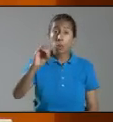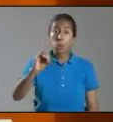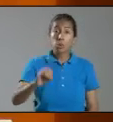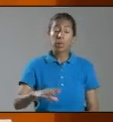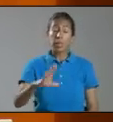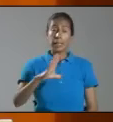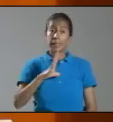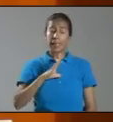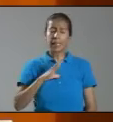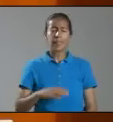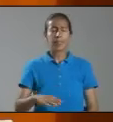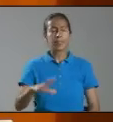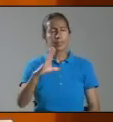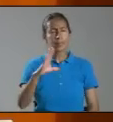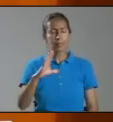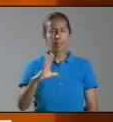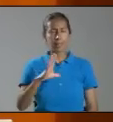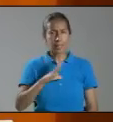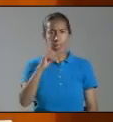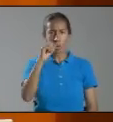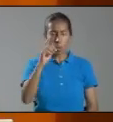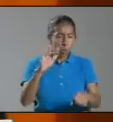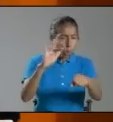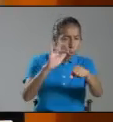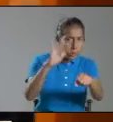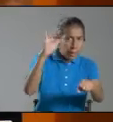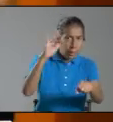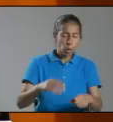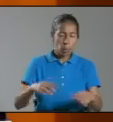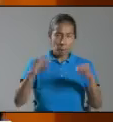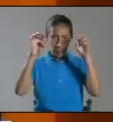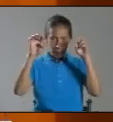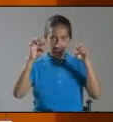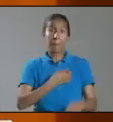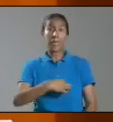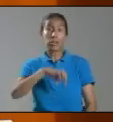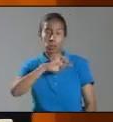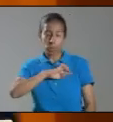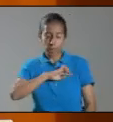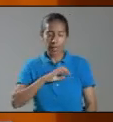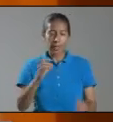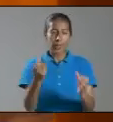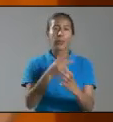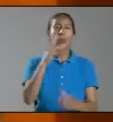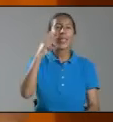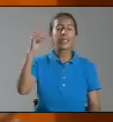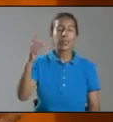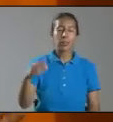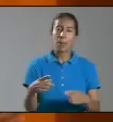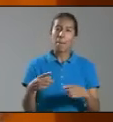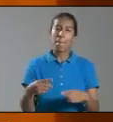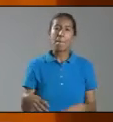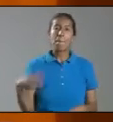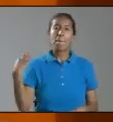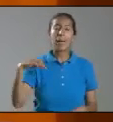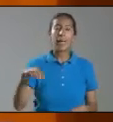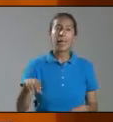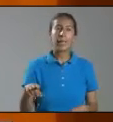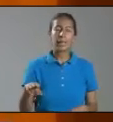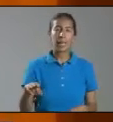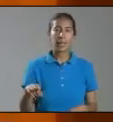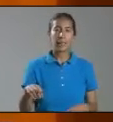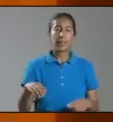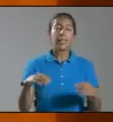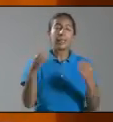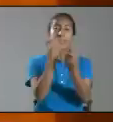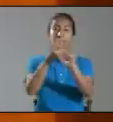contacto personal con el Señor para que ellos se conviertan en hijos. Sí, ellos no se van a salvar porque mis hijos